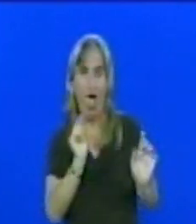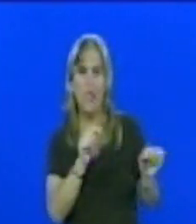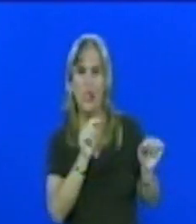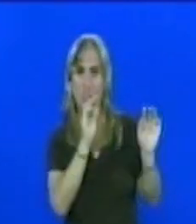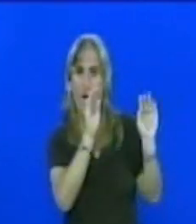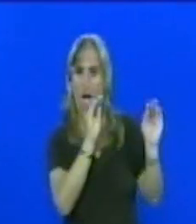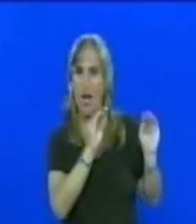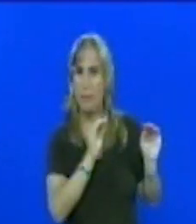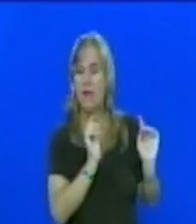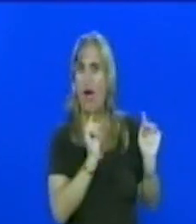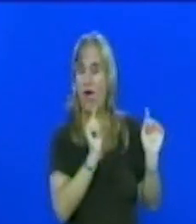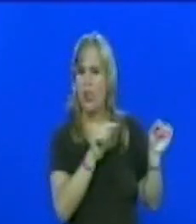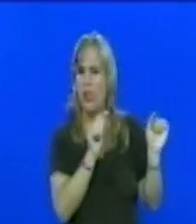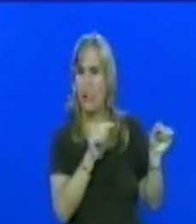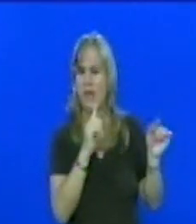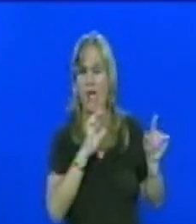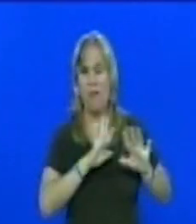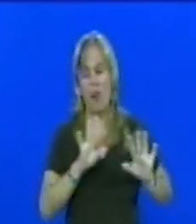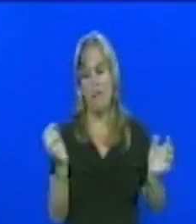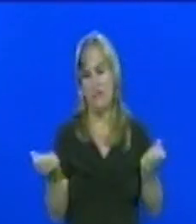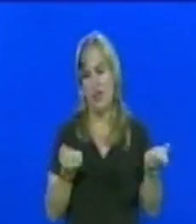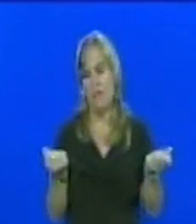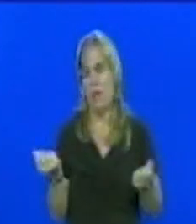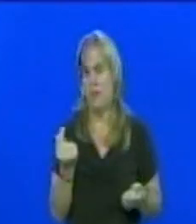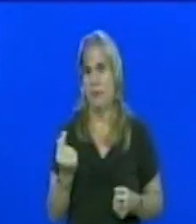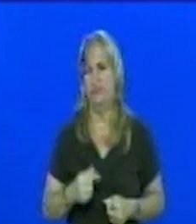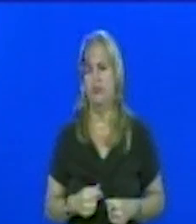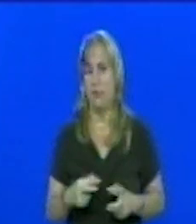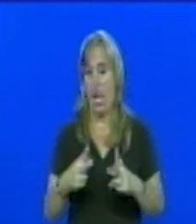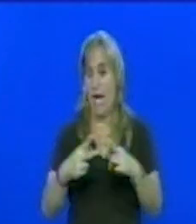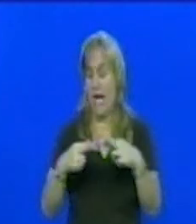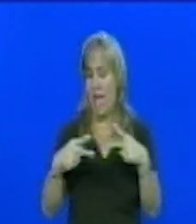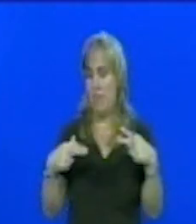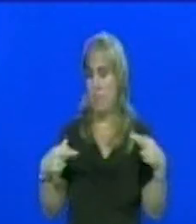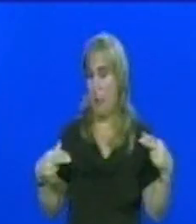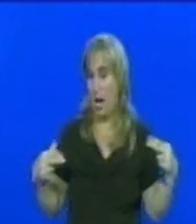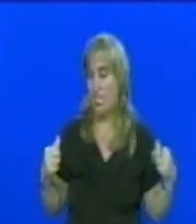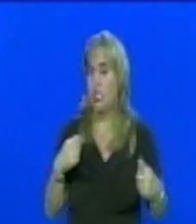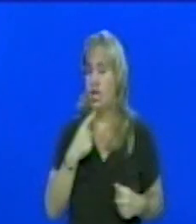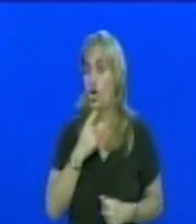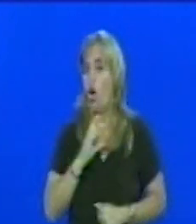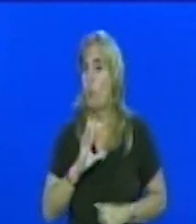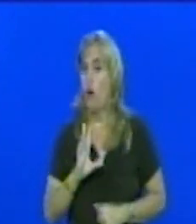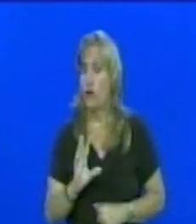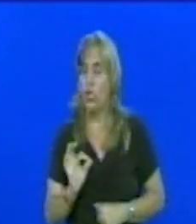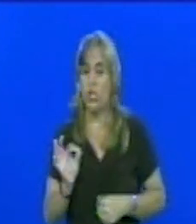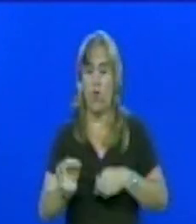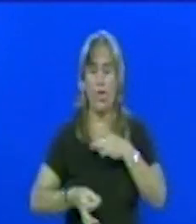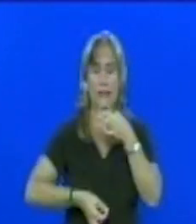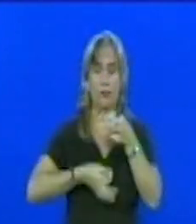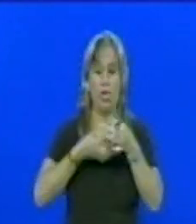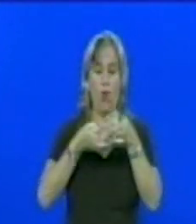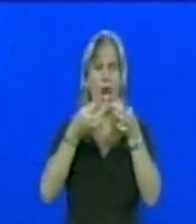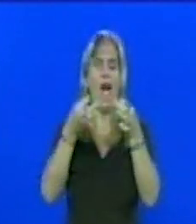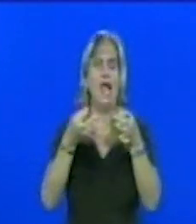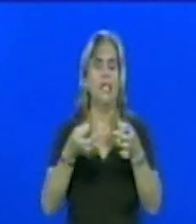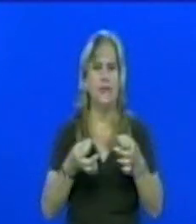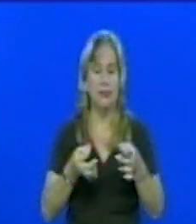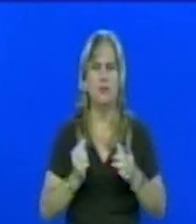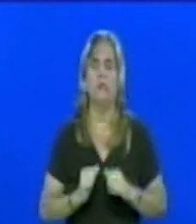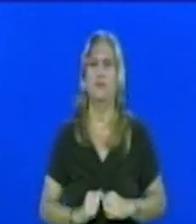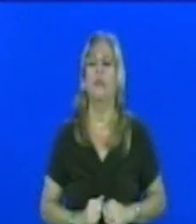solamente el tema de transportación la pasta como se anunció y se explicó Así mismo